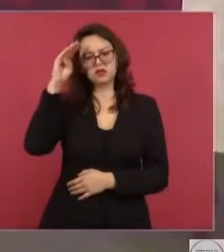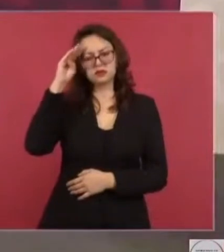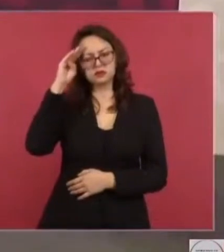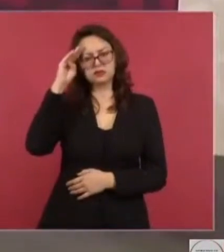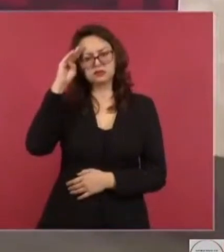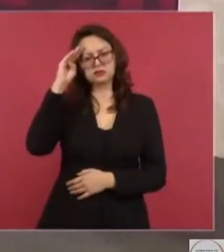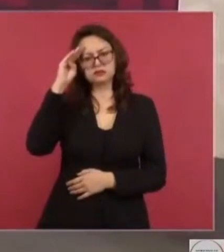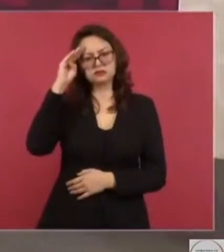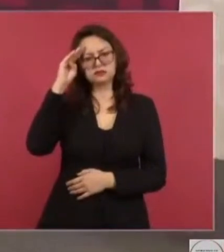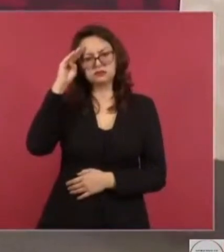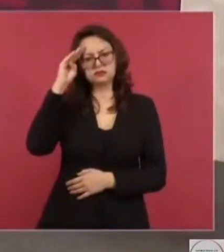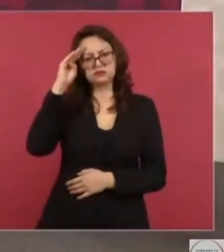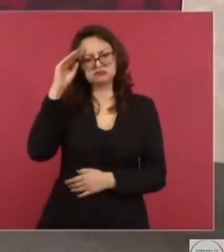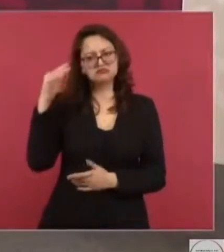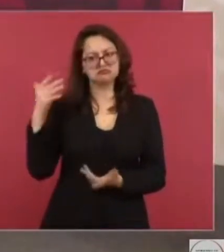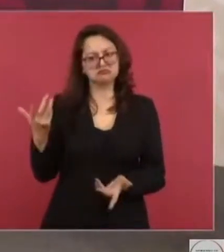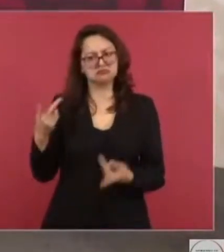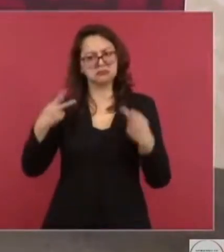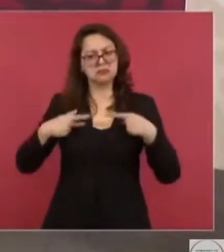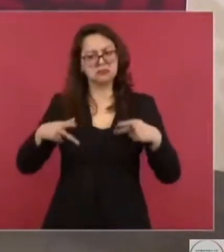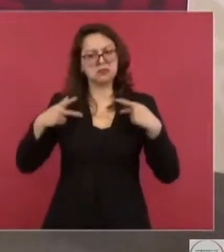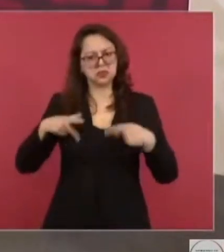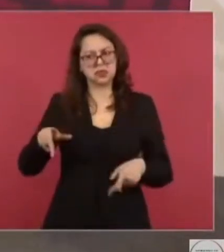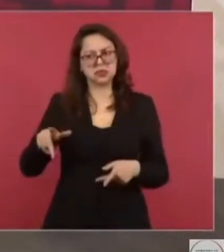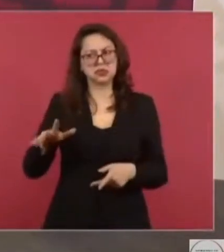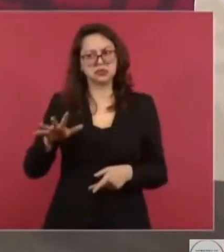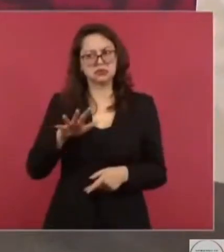respaldando al gobierno.